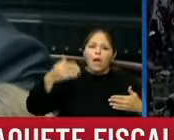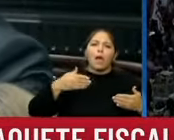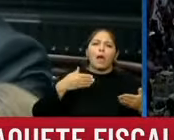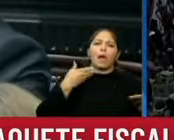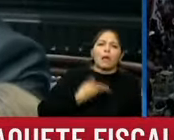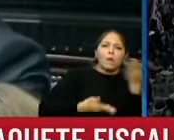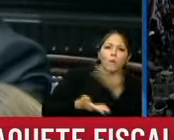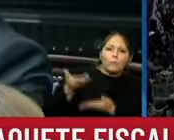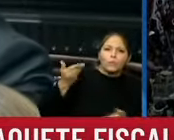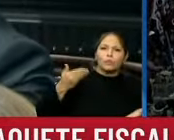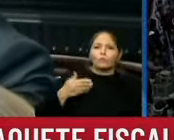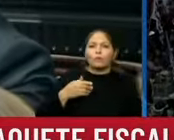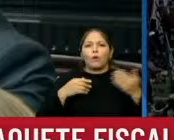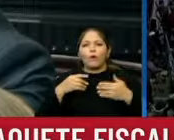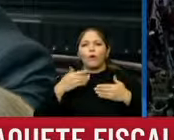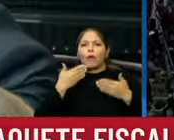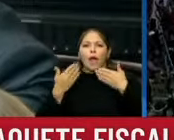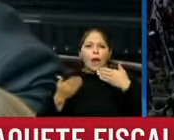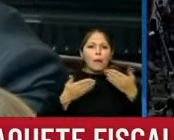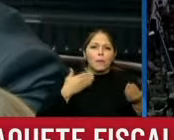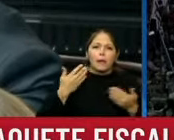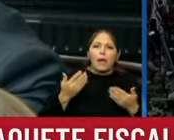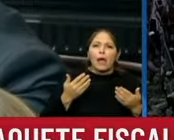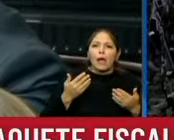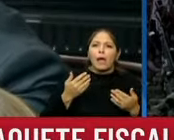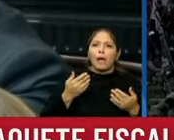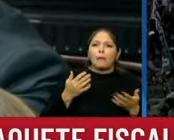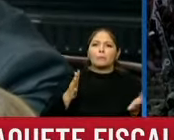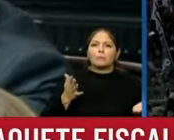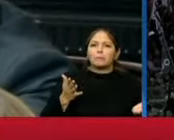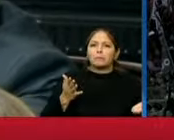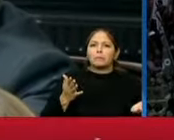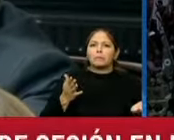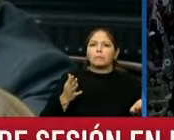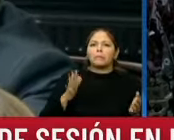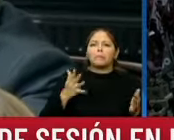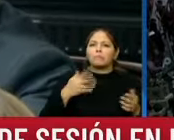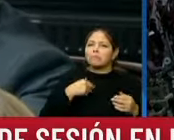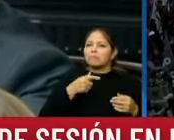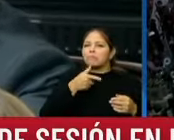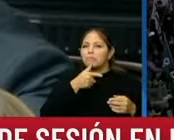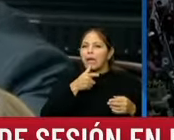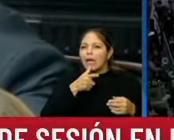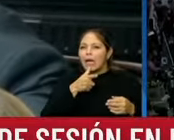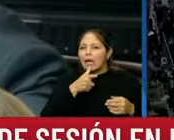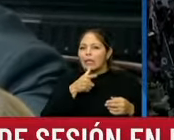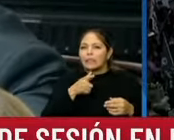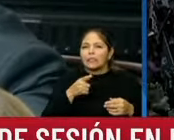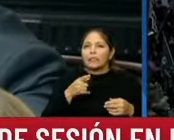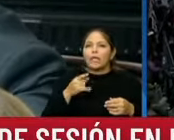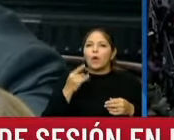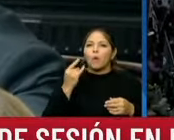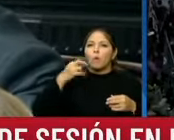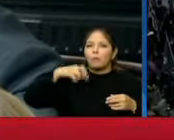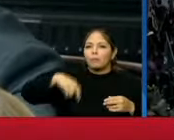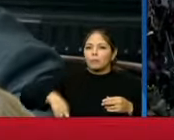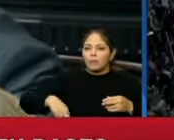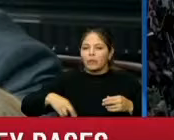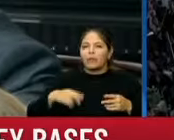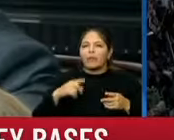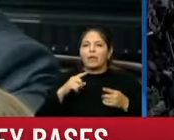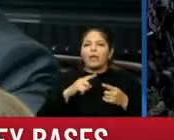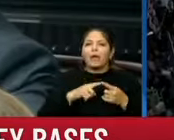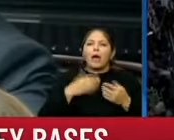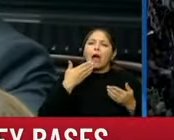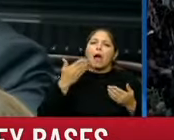la mierda. Yo le pregunté al presidente, pero para los traidores... Claro, claro. Bueno. Está grabado, salió al aire. Y le volví a preguntar. Me dijo, ¿no me